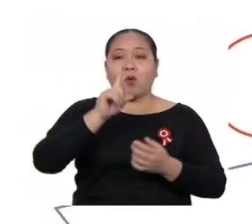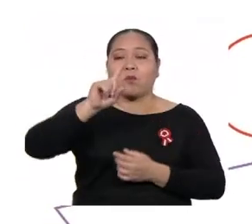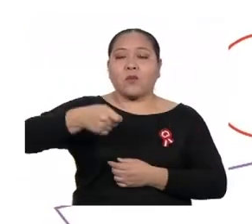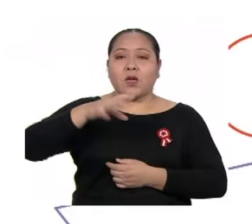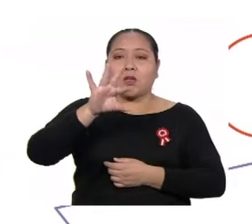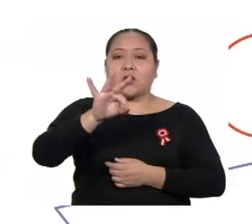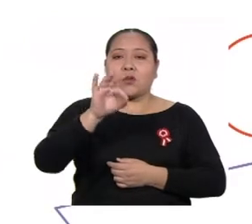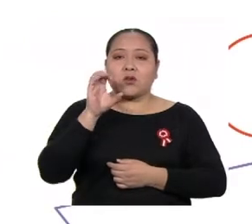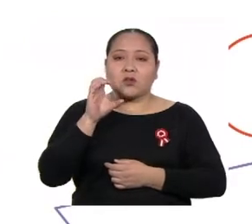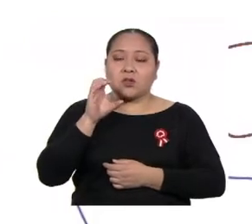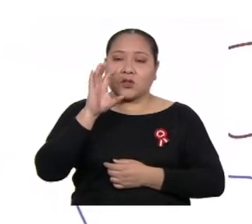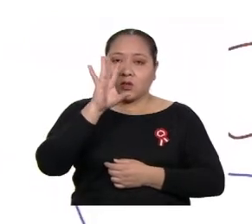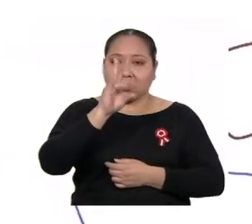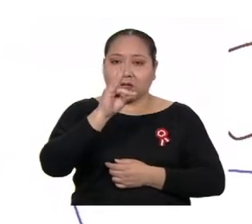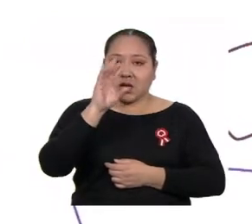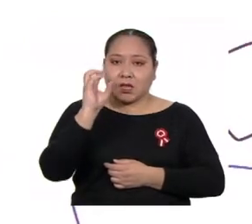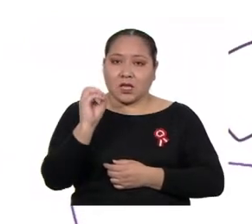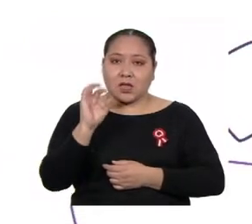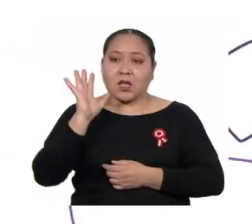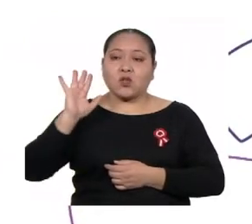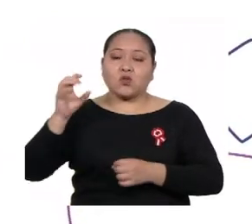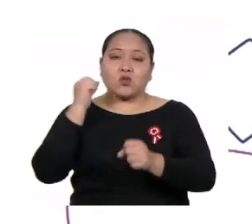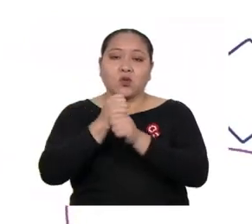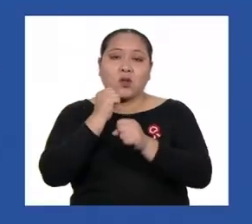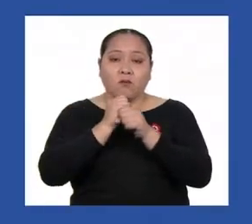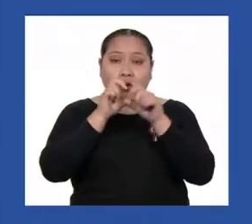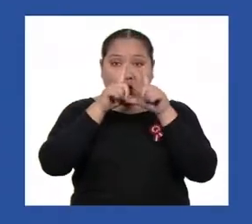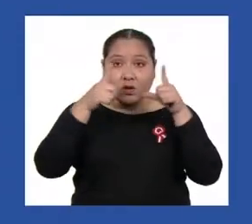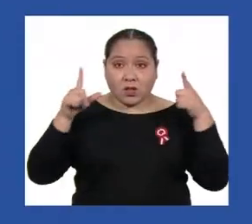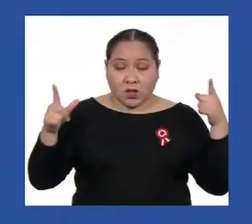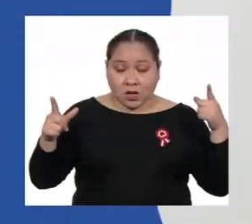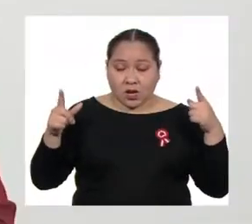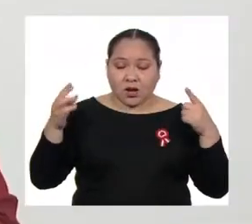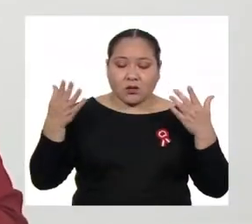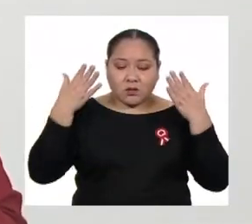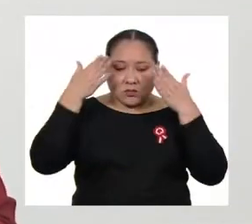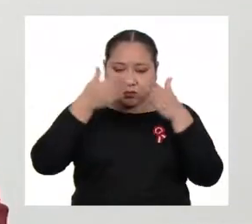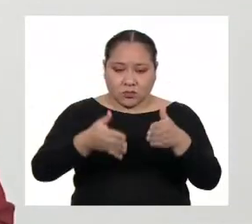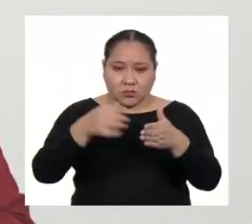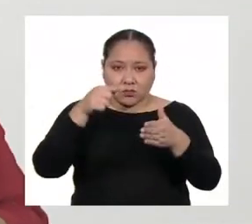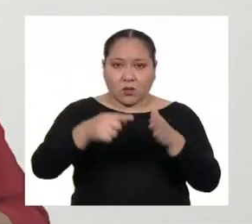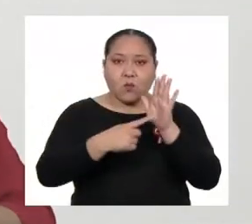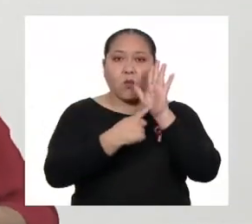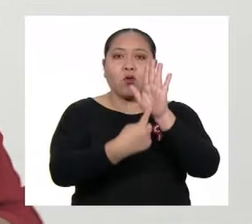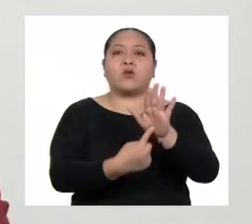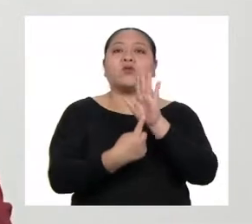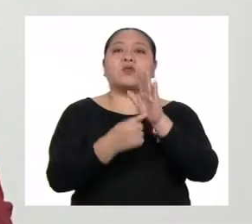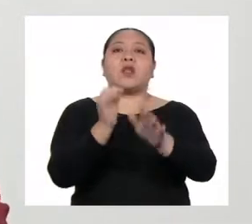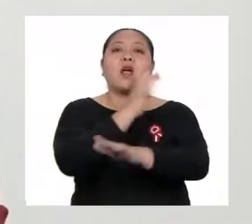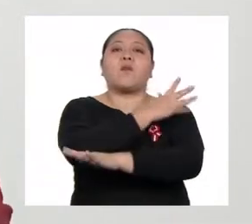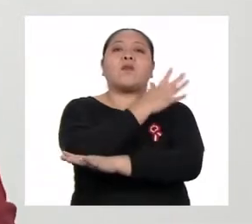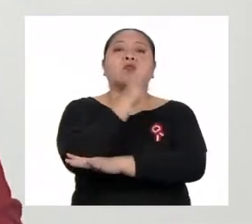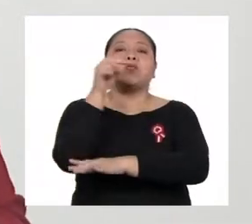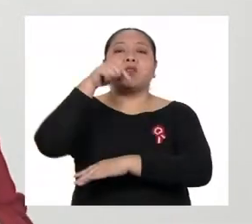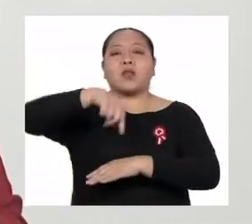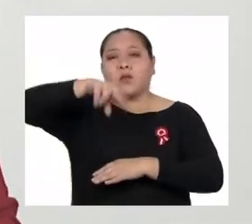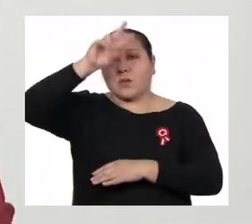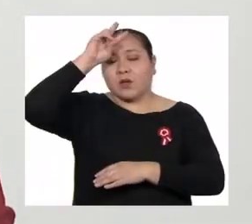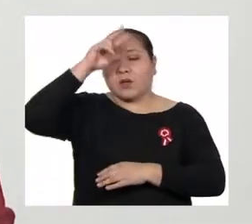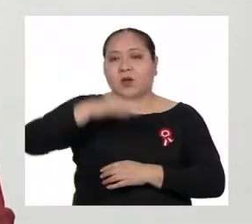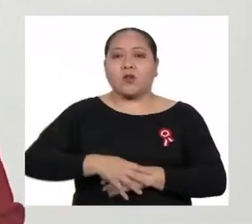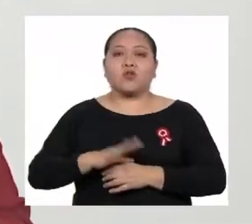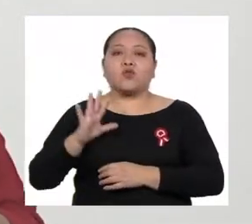en 1970. Su trabajo literario se centra en mostrar la Amazonía peruana,